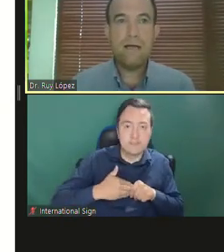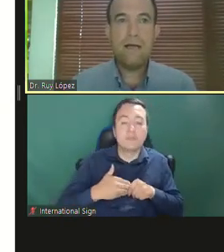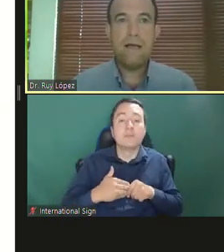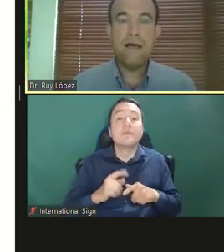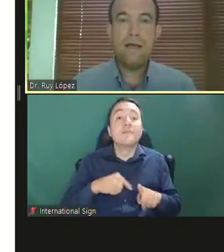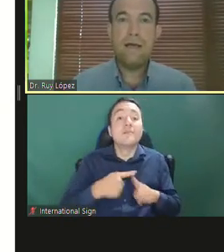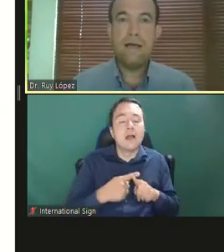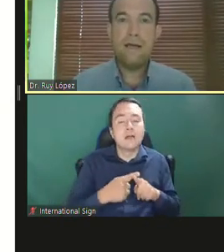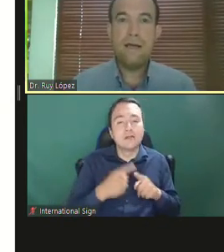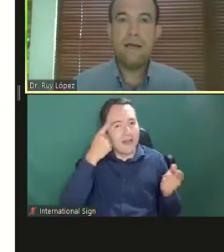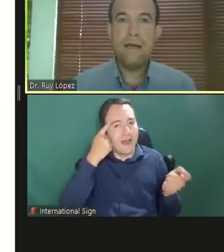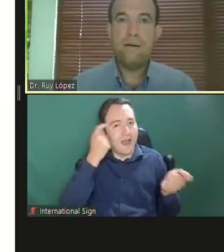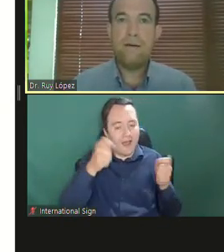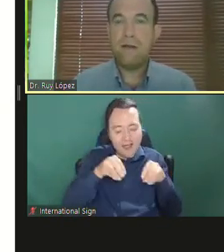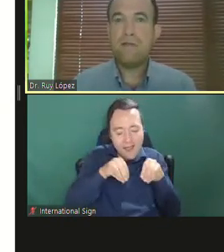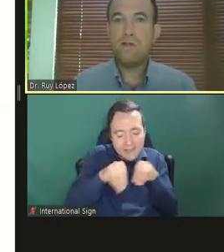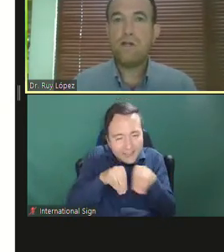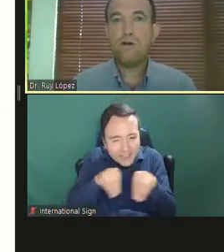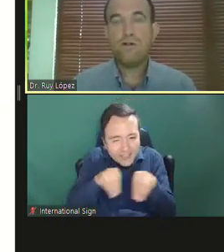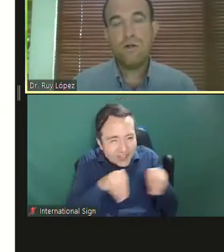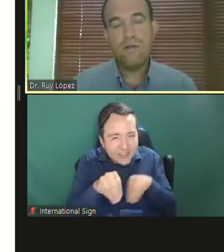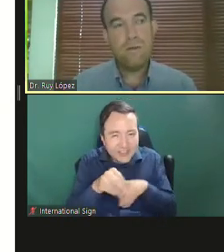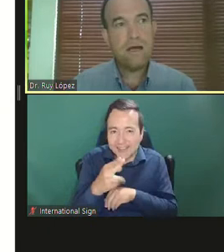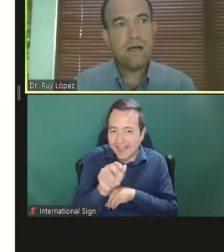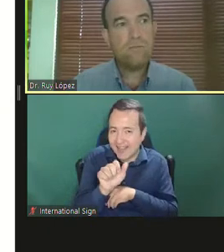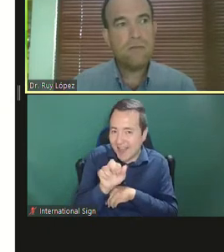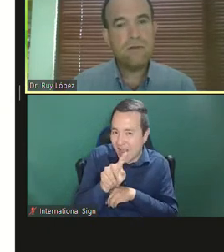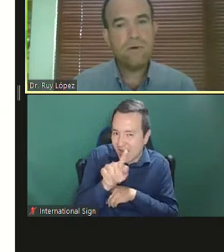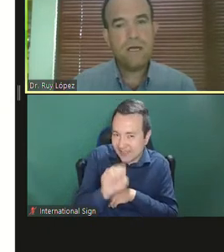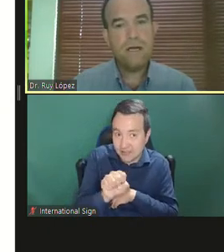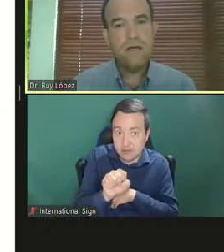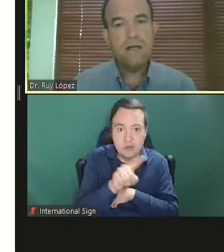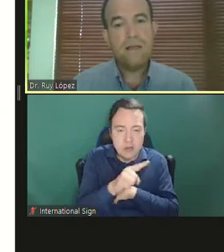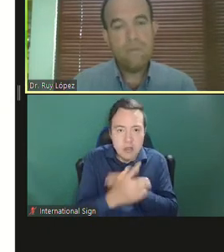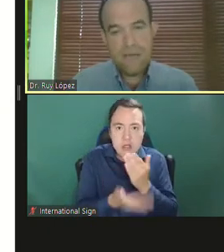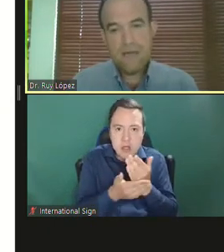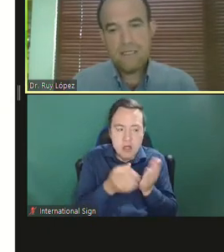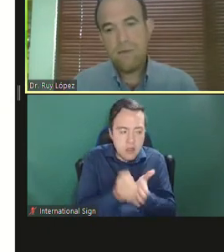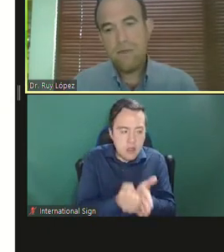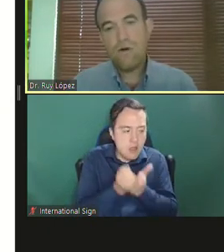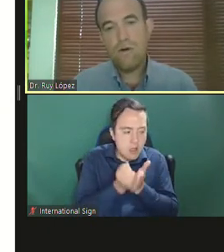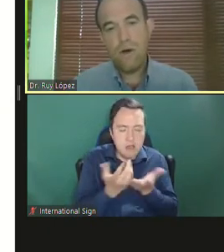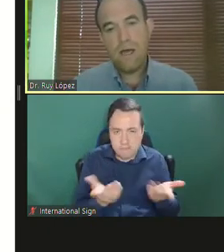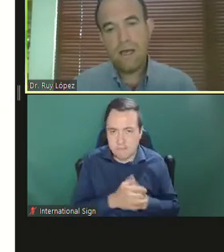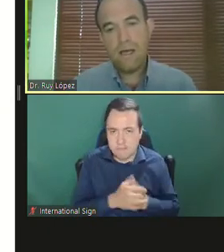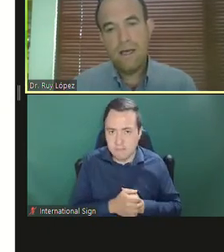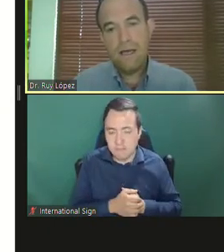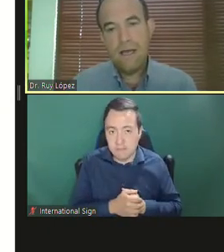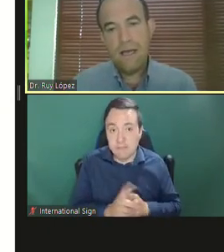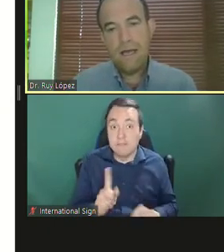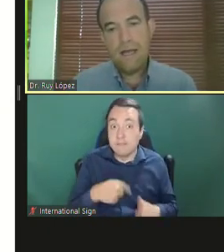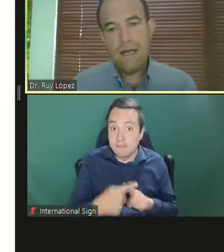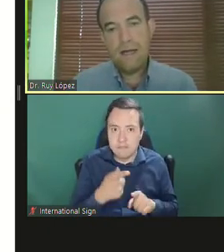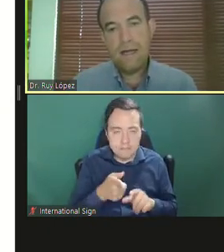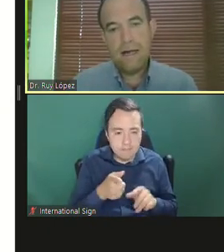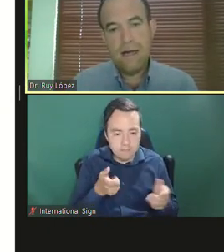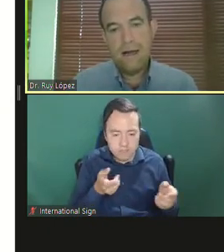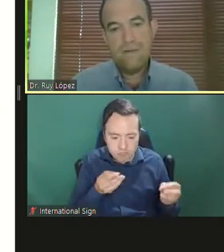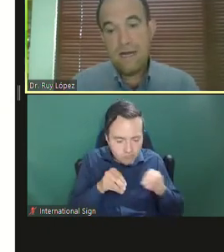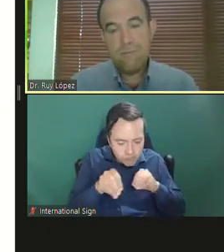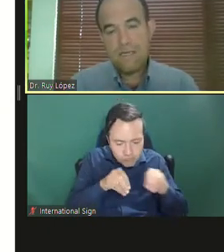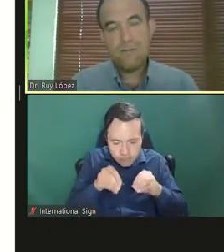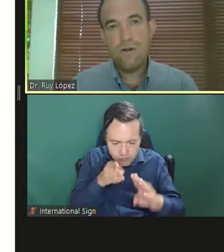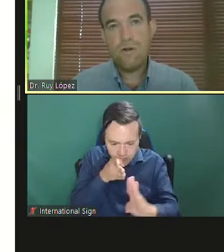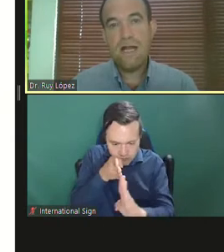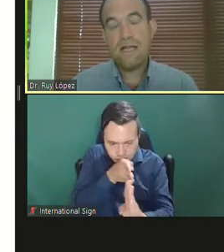para en la prevención y control de enfermedad cardiometabólica también lo han servido como eje en la